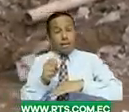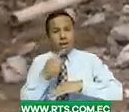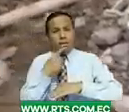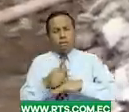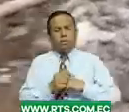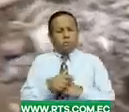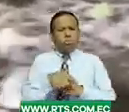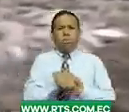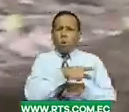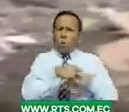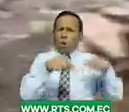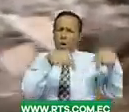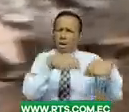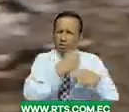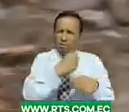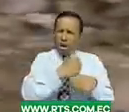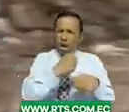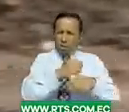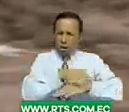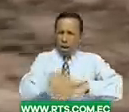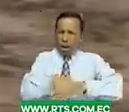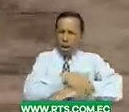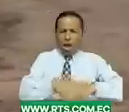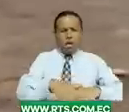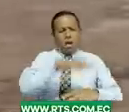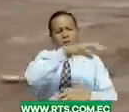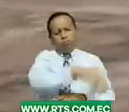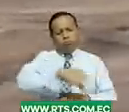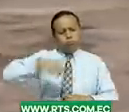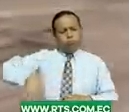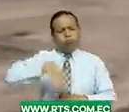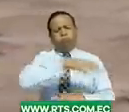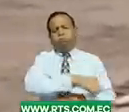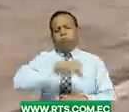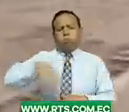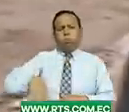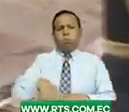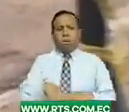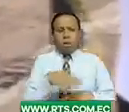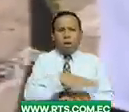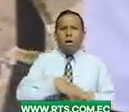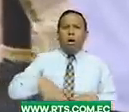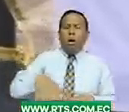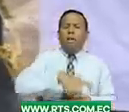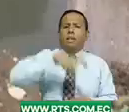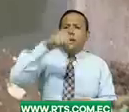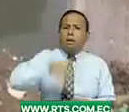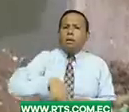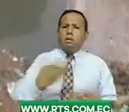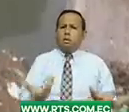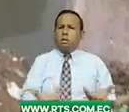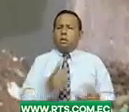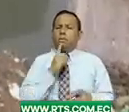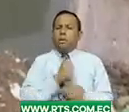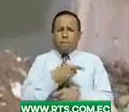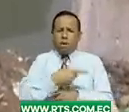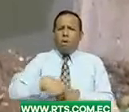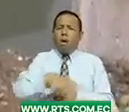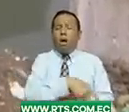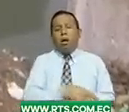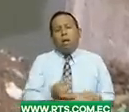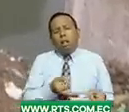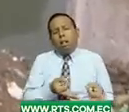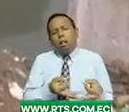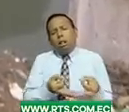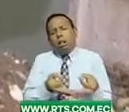importancia para el sector, pero que están tardando demasiado en culminarla. Ya tienen más de un año, pues, maestro. A